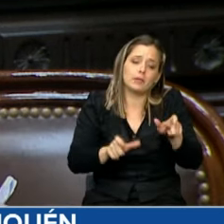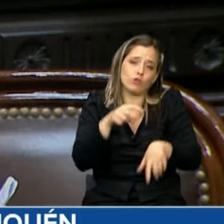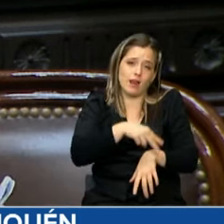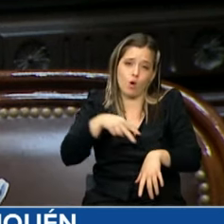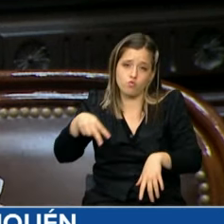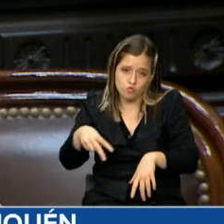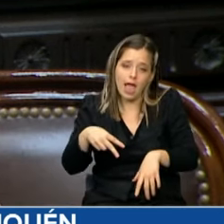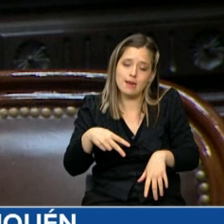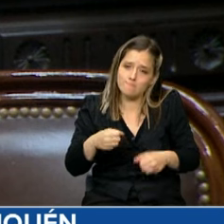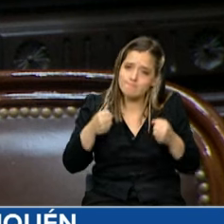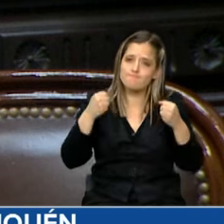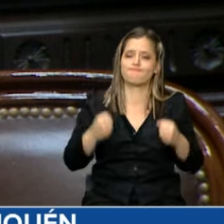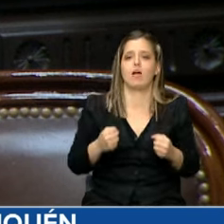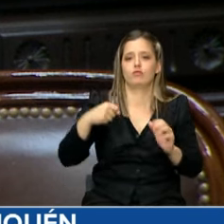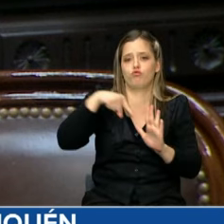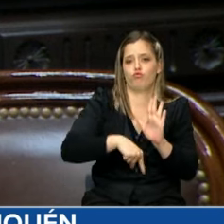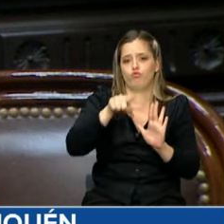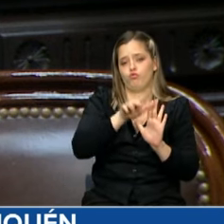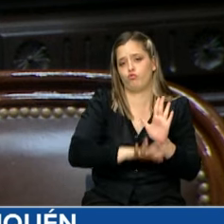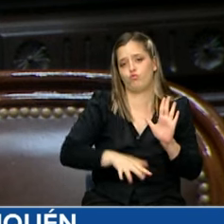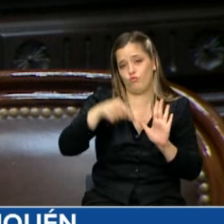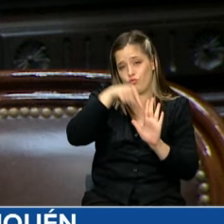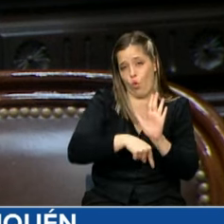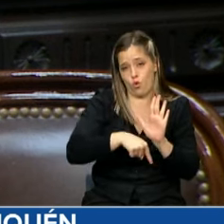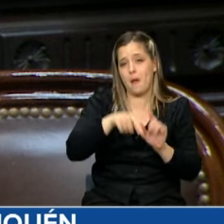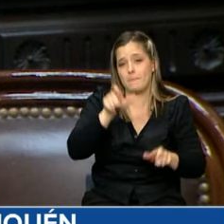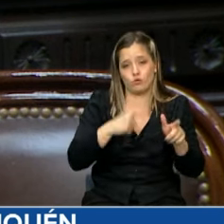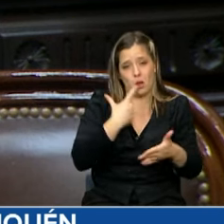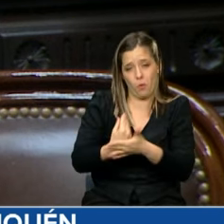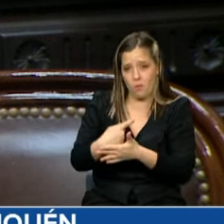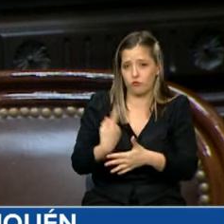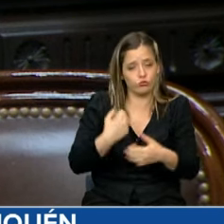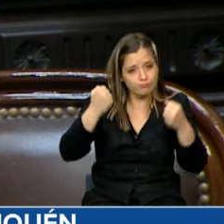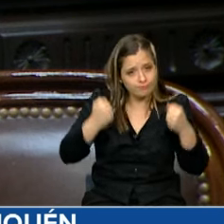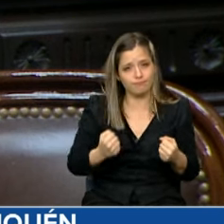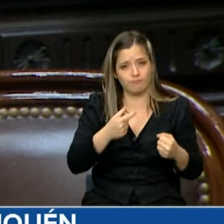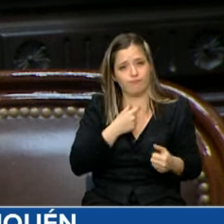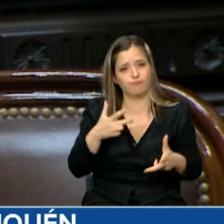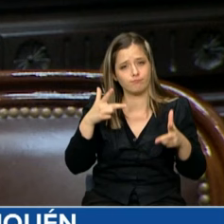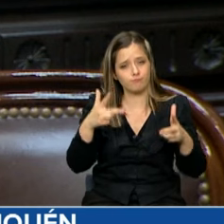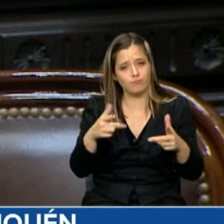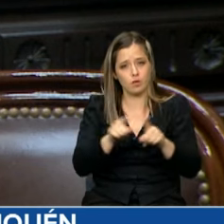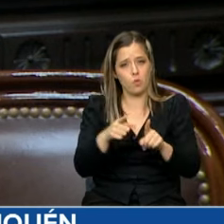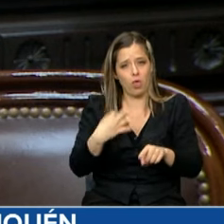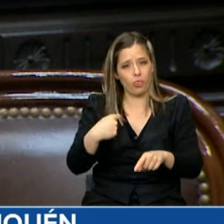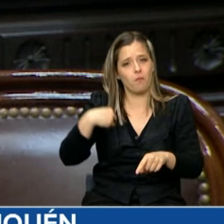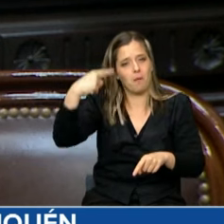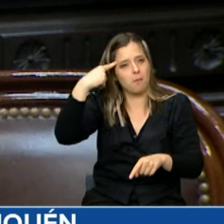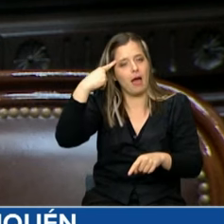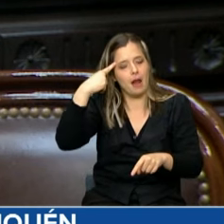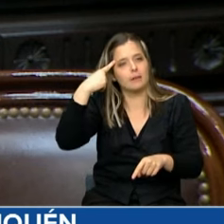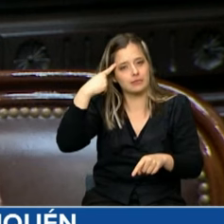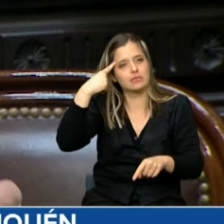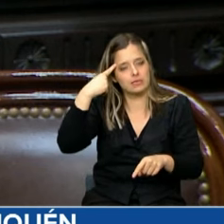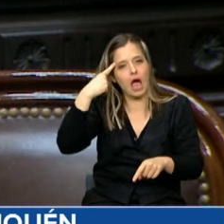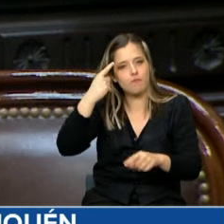levantamos la bandera y comenzamos a producir a partir de los yacimientos no convencionales teniendo una línea de aprendizaje qué nos trajo